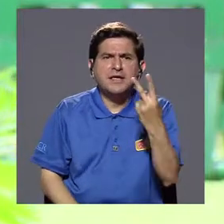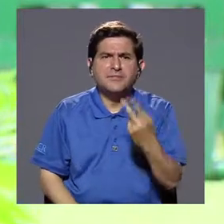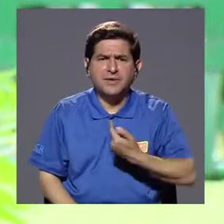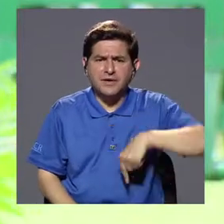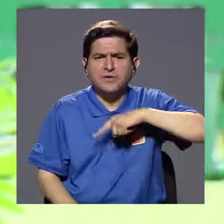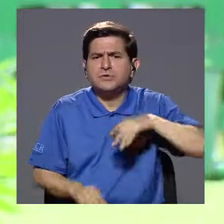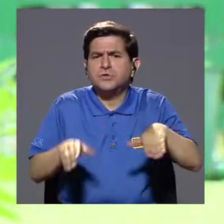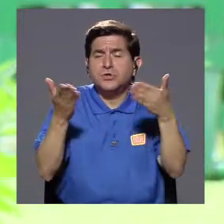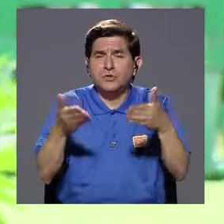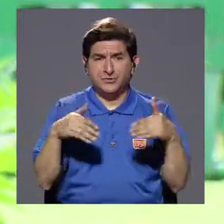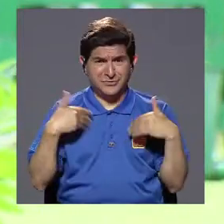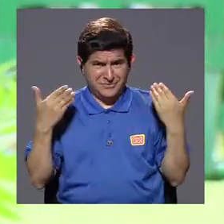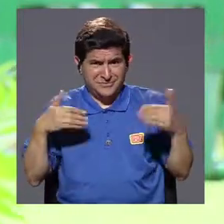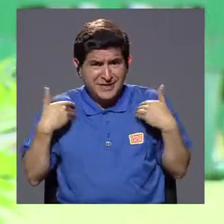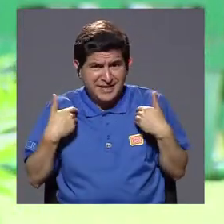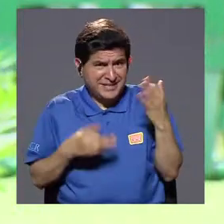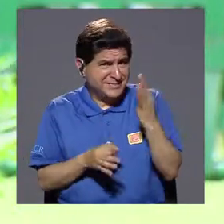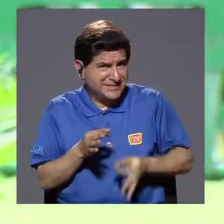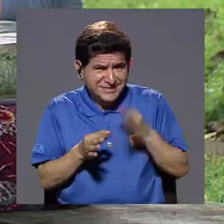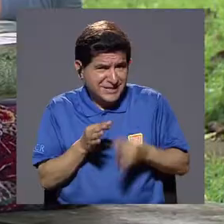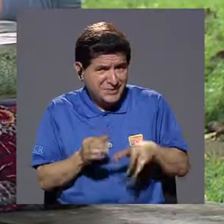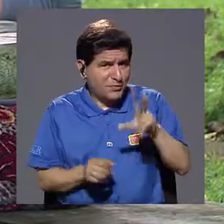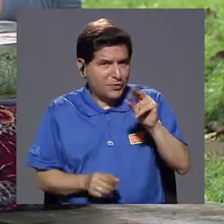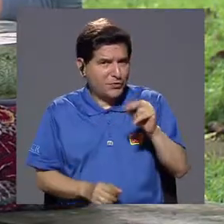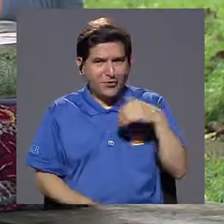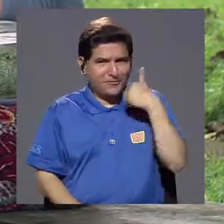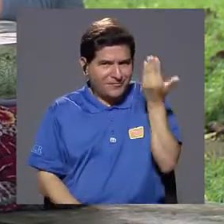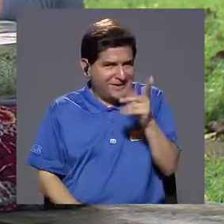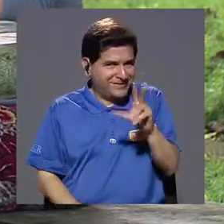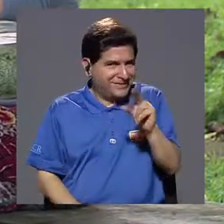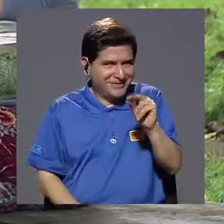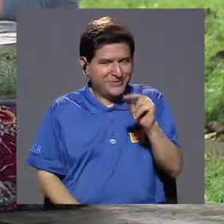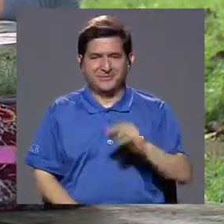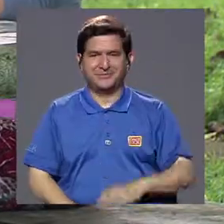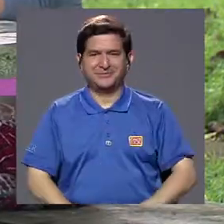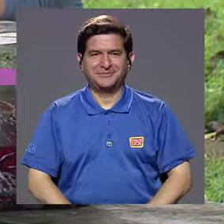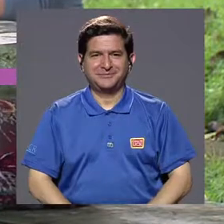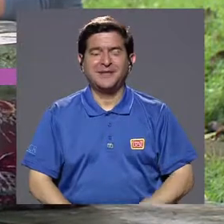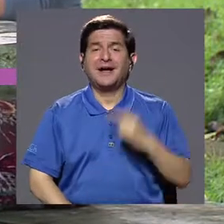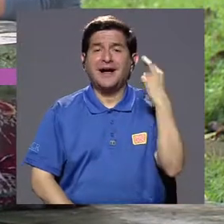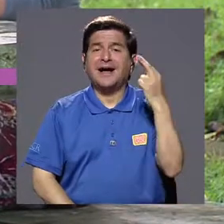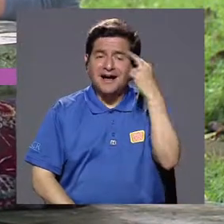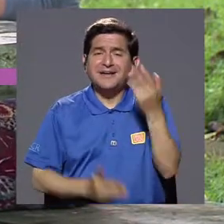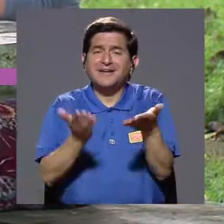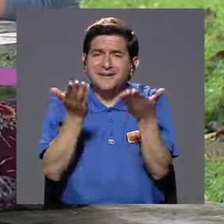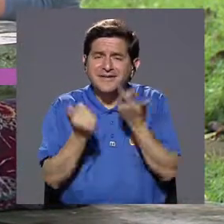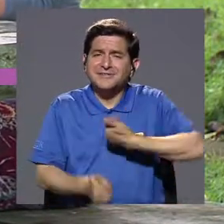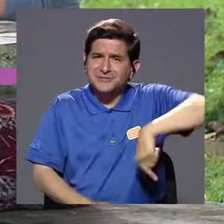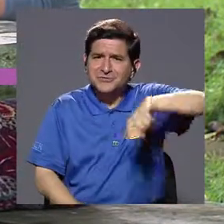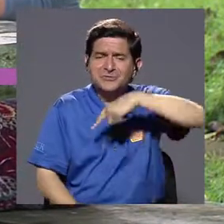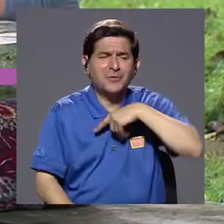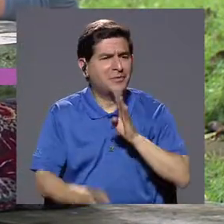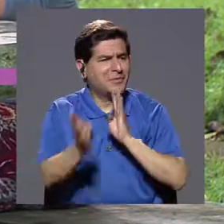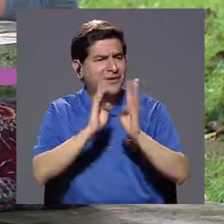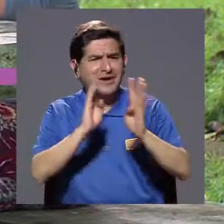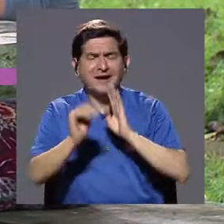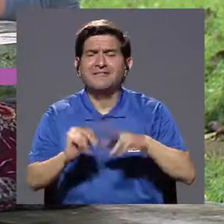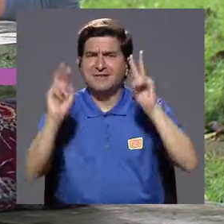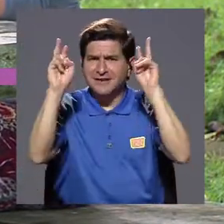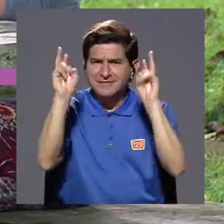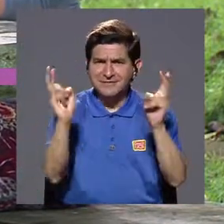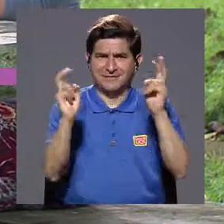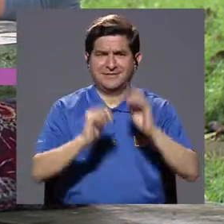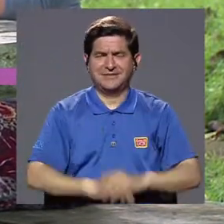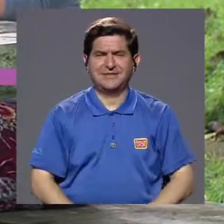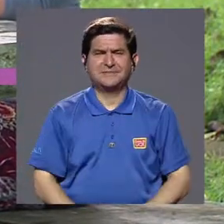nos va porque estar feliz no es más sencillo no es nada fácil exacto exacto y por eso hemos querido también como conversar acerca de